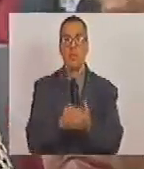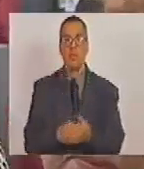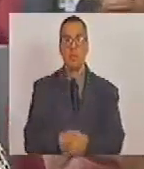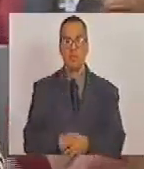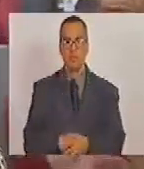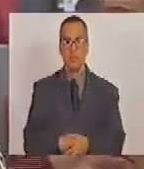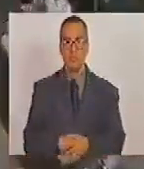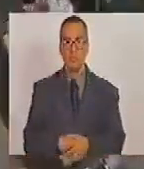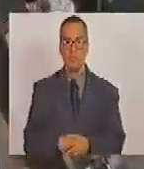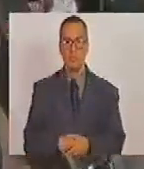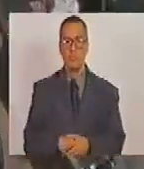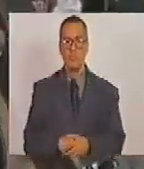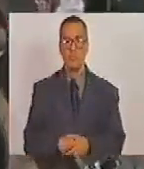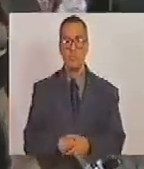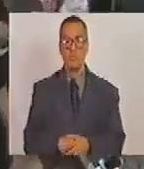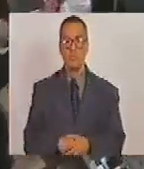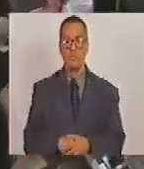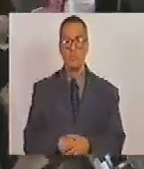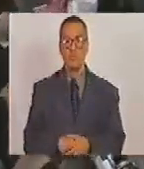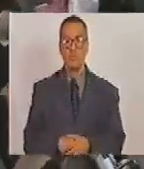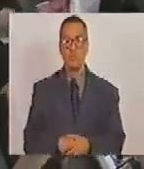gracias.